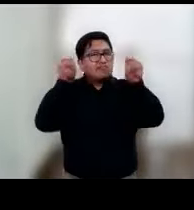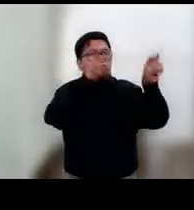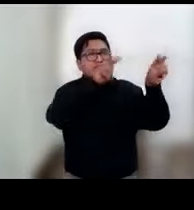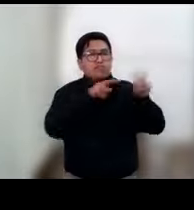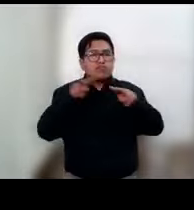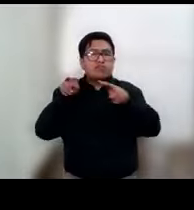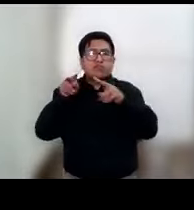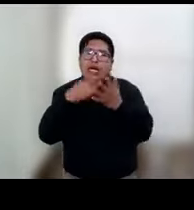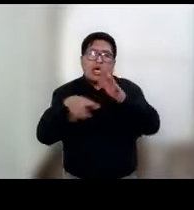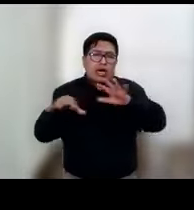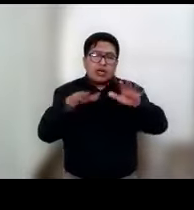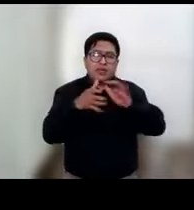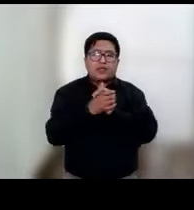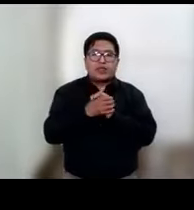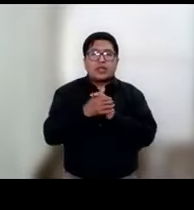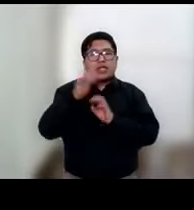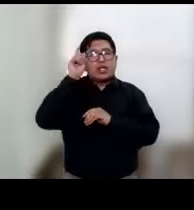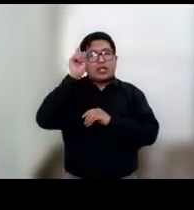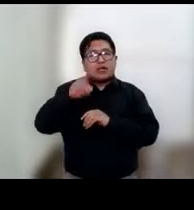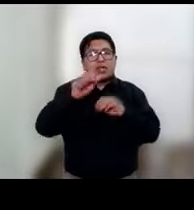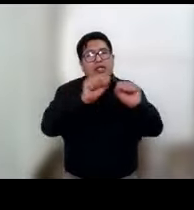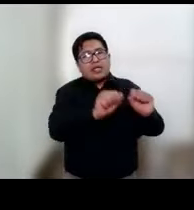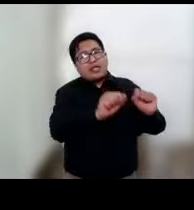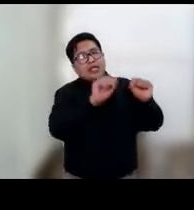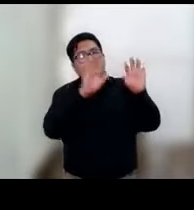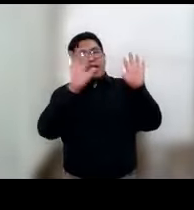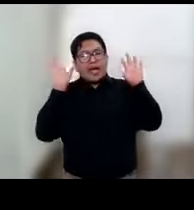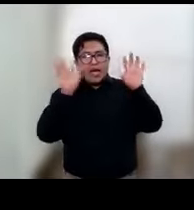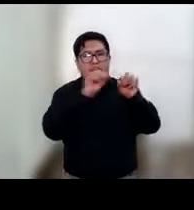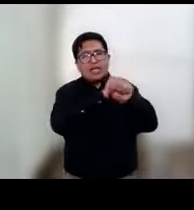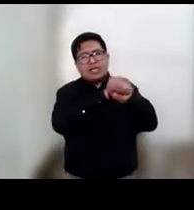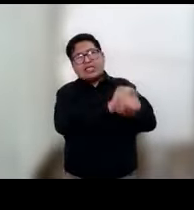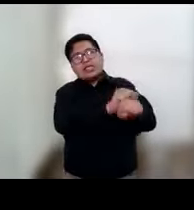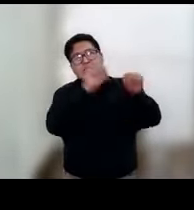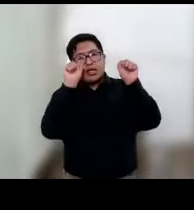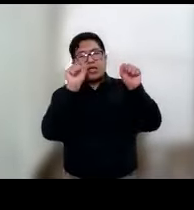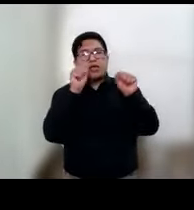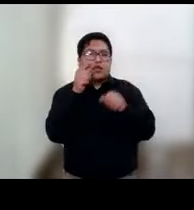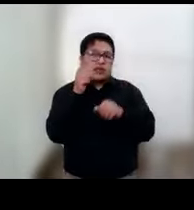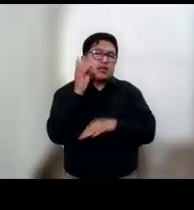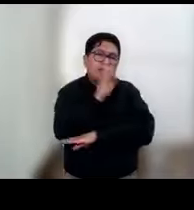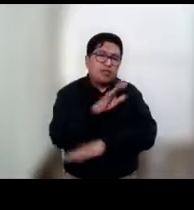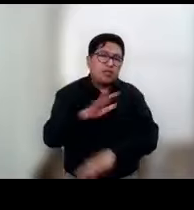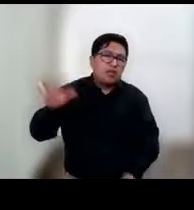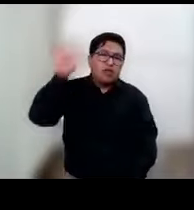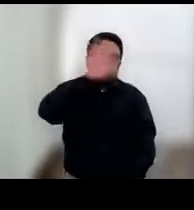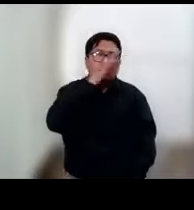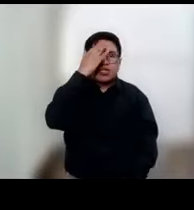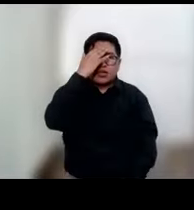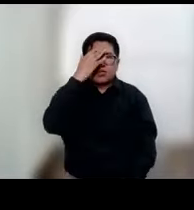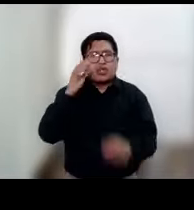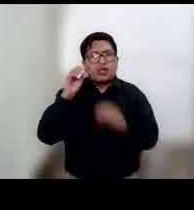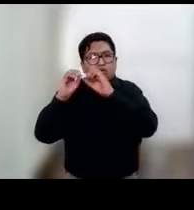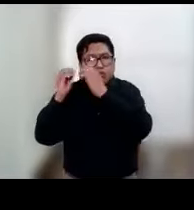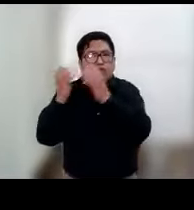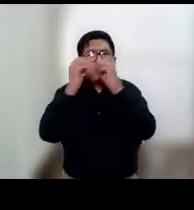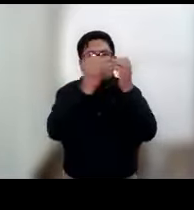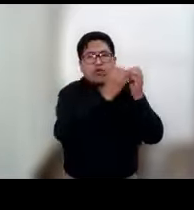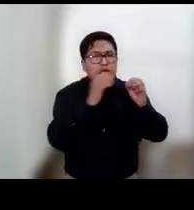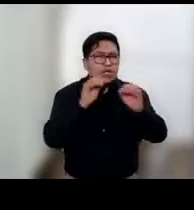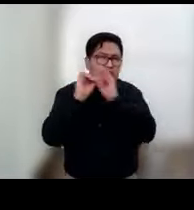tratando de descolonizarnos un poco de esta gran estructura que es el estado en toda esta institucionalidad presionada con la